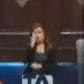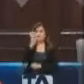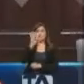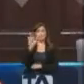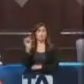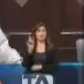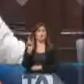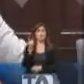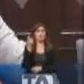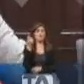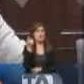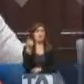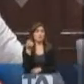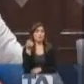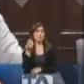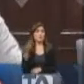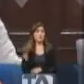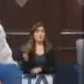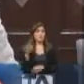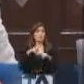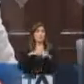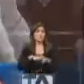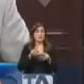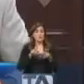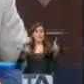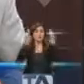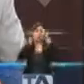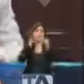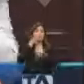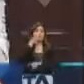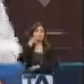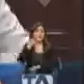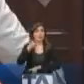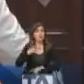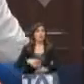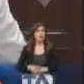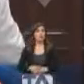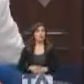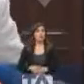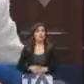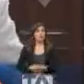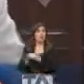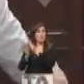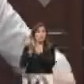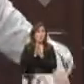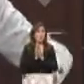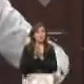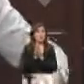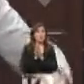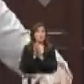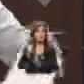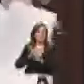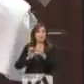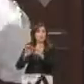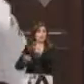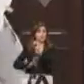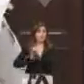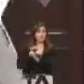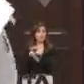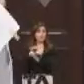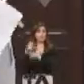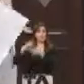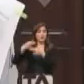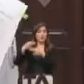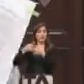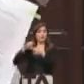dinero? Con ninguno. Yo tuve una verificación de datos públicos. ¿Usted lo hizo usted? No, lo pedí a un estudio jurídico internacional. Aquí está el